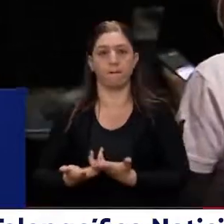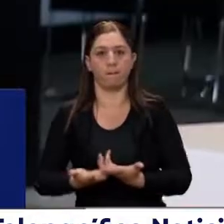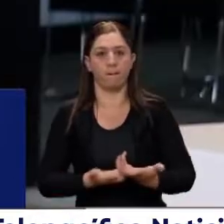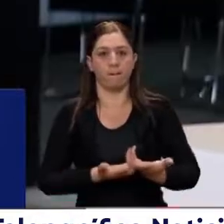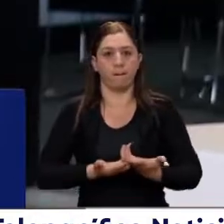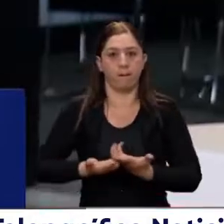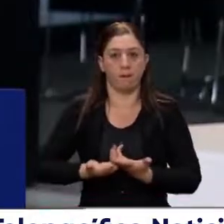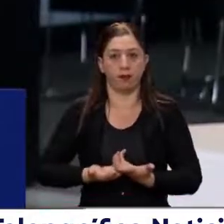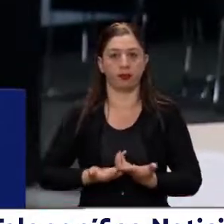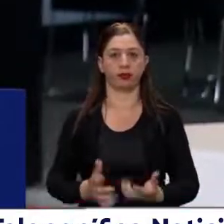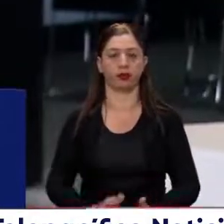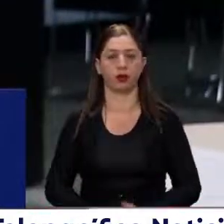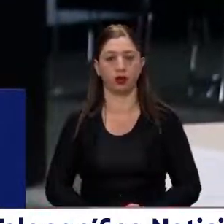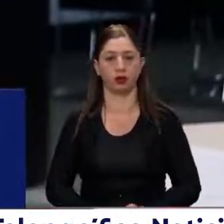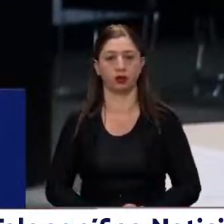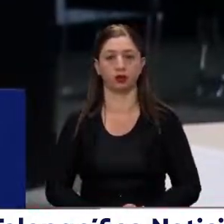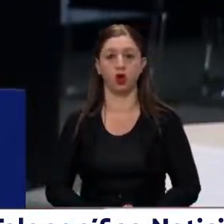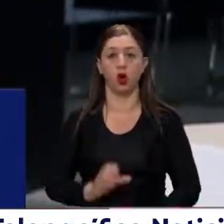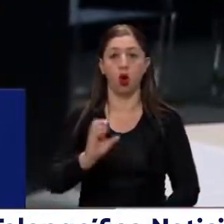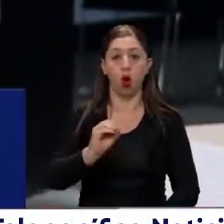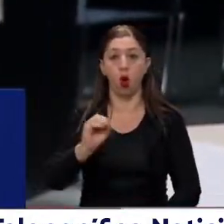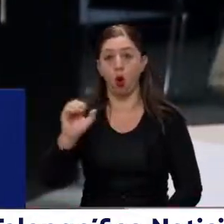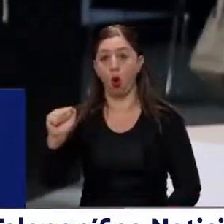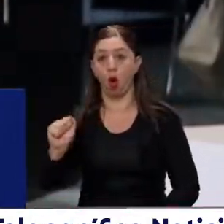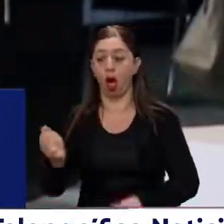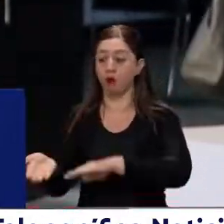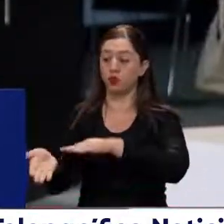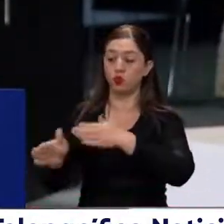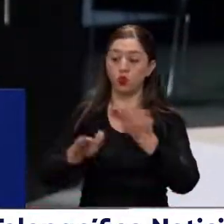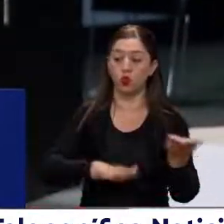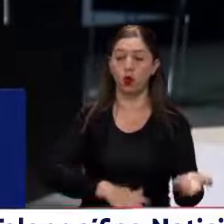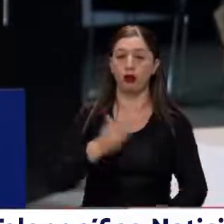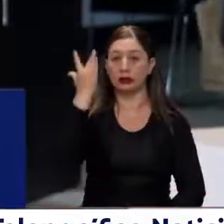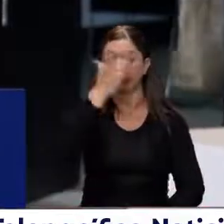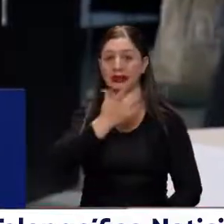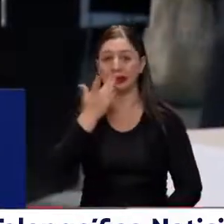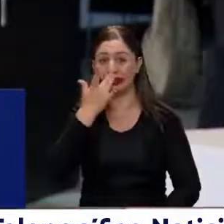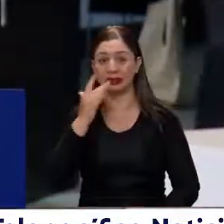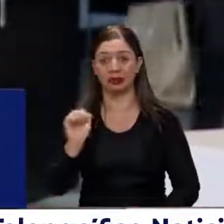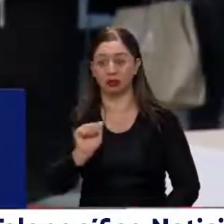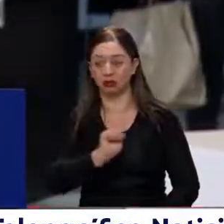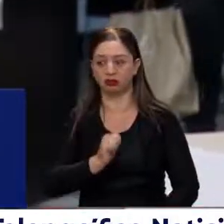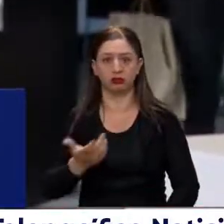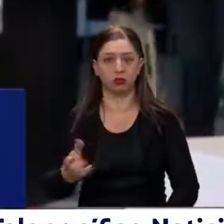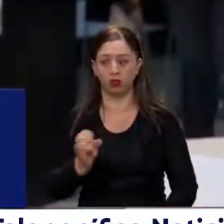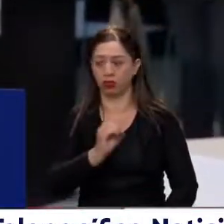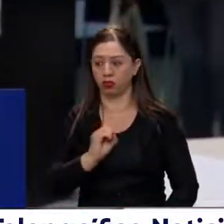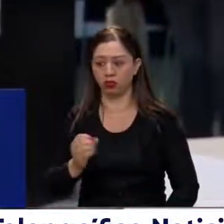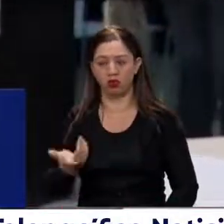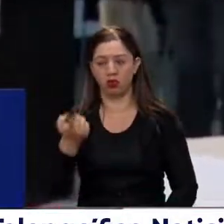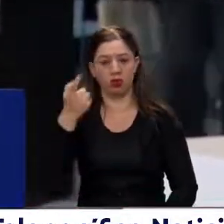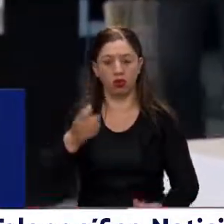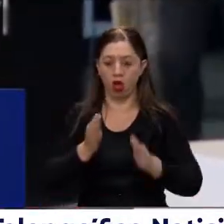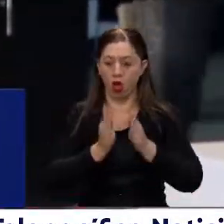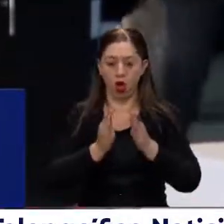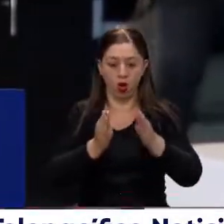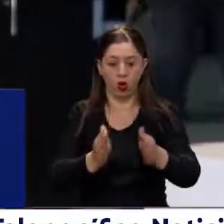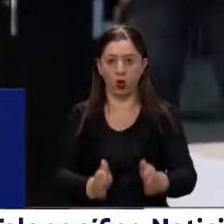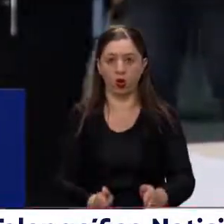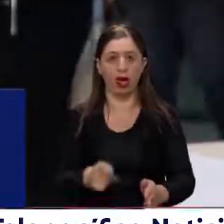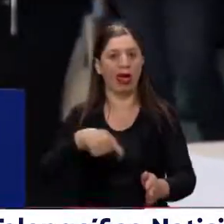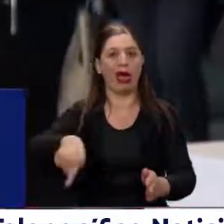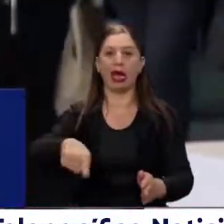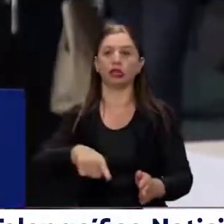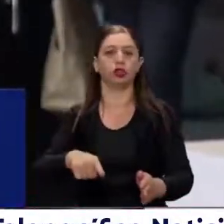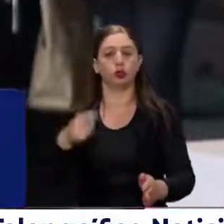los muertos o las muertas en las comunidades negras no se entierran, tenemos la creencia que esto no